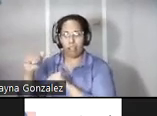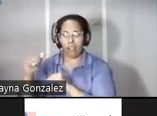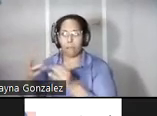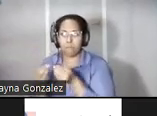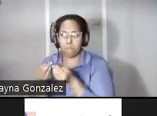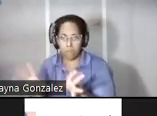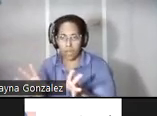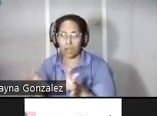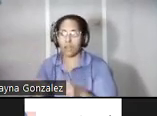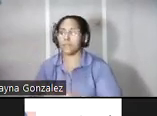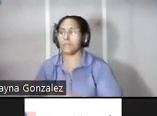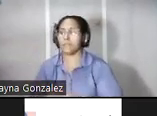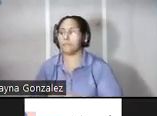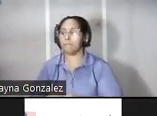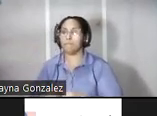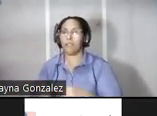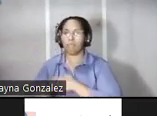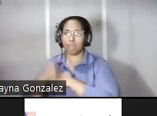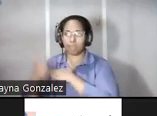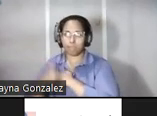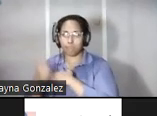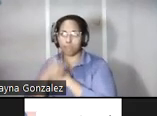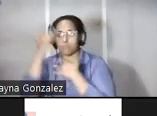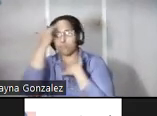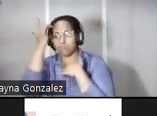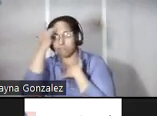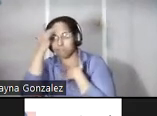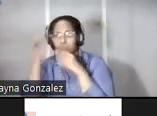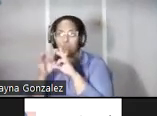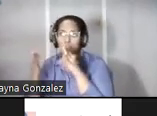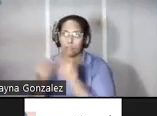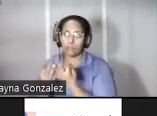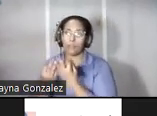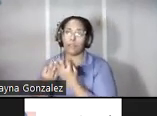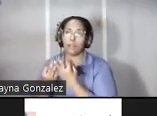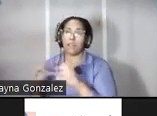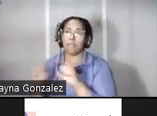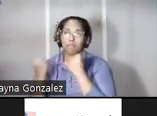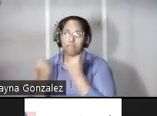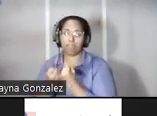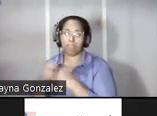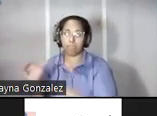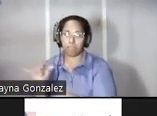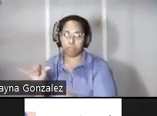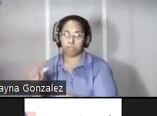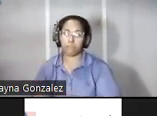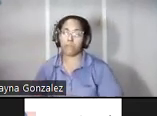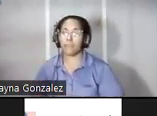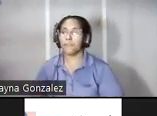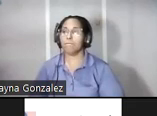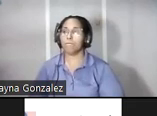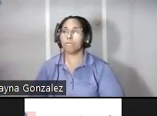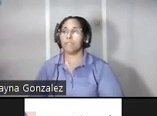pérdidas, sacrificios, zozobra y amenazas para el enfermo, para la familia y para la sociedad. Y